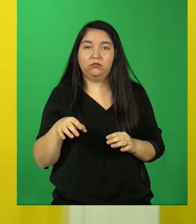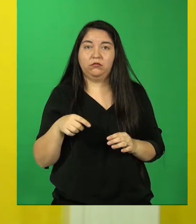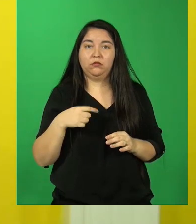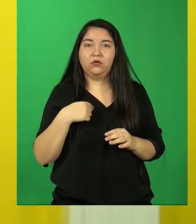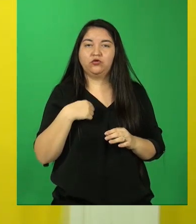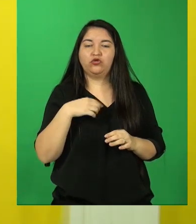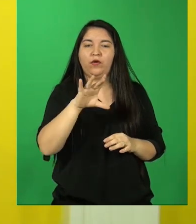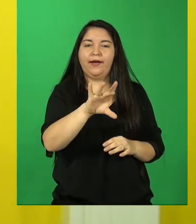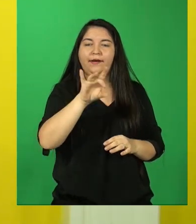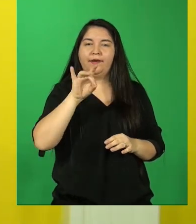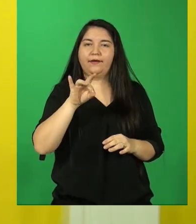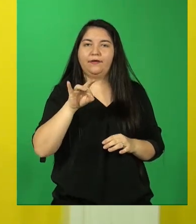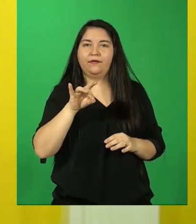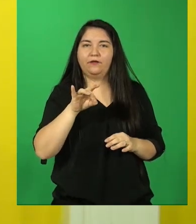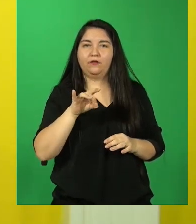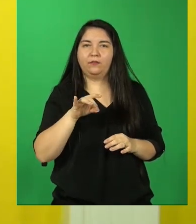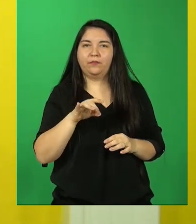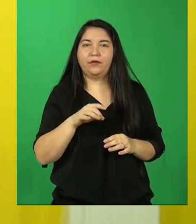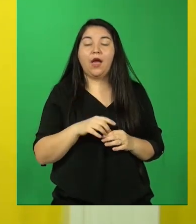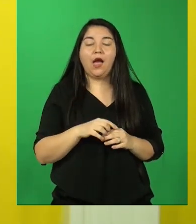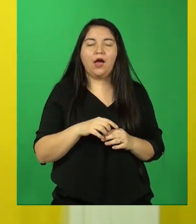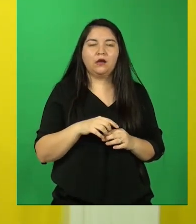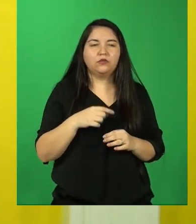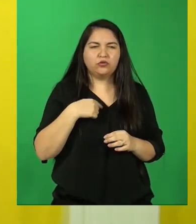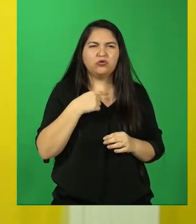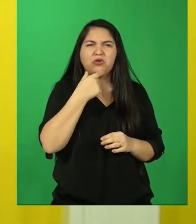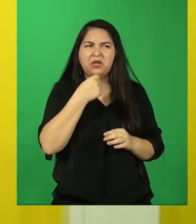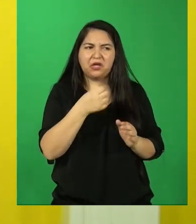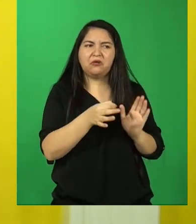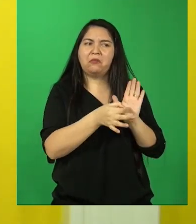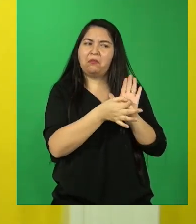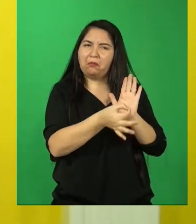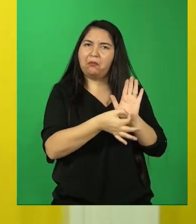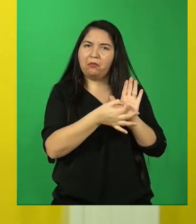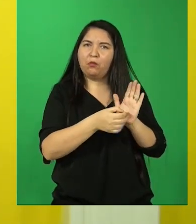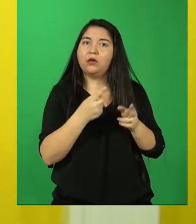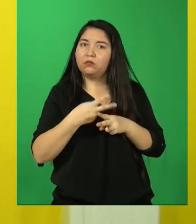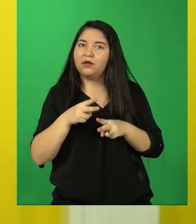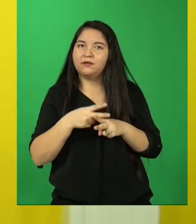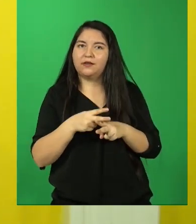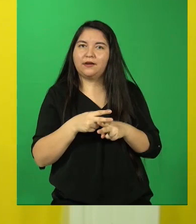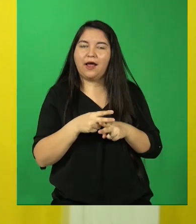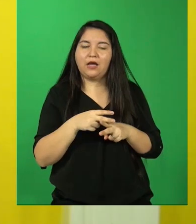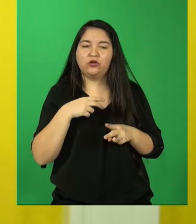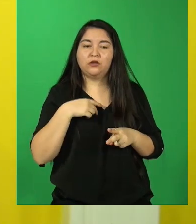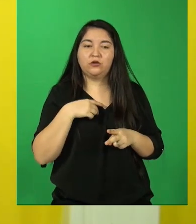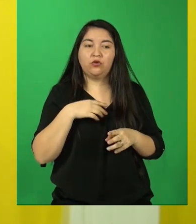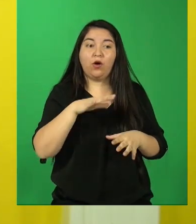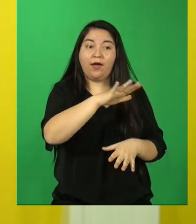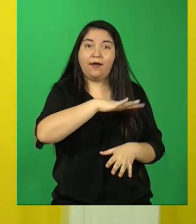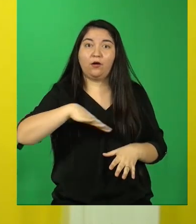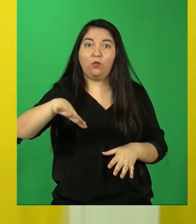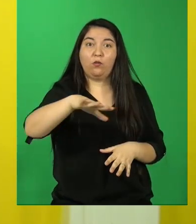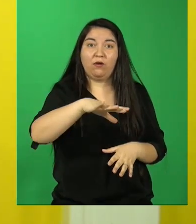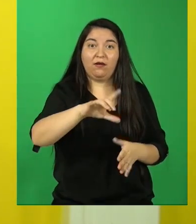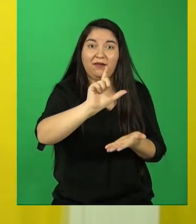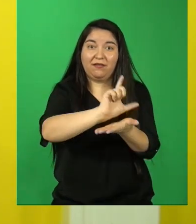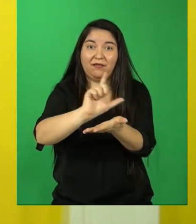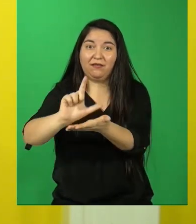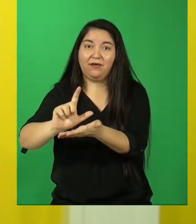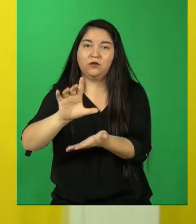Yo elijo también cuando voy a crear un cuento, ¿ya?, el ambiente.